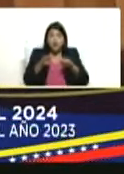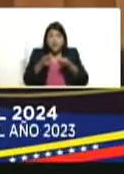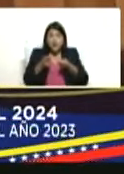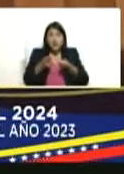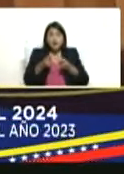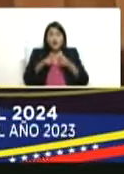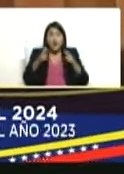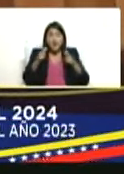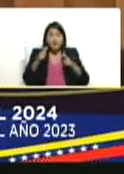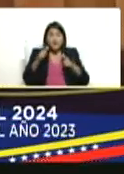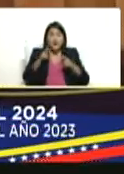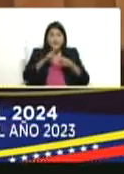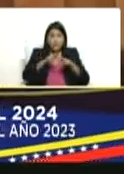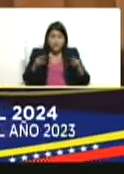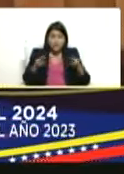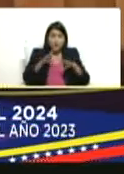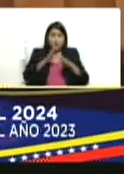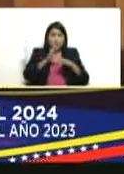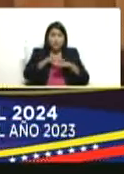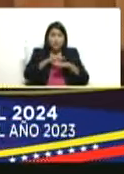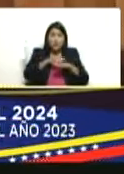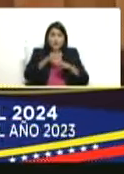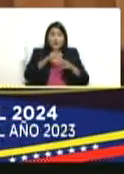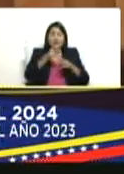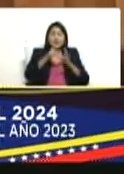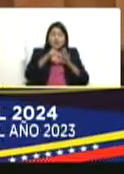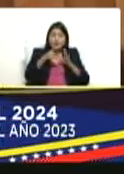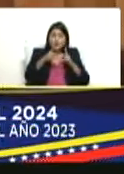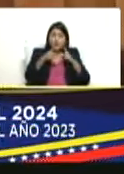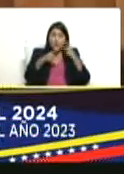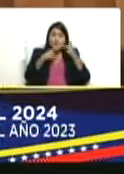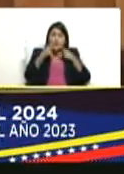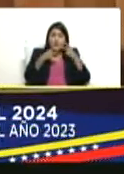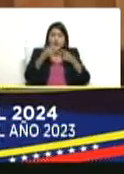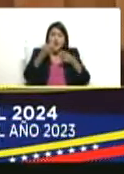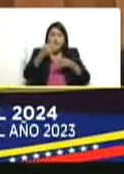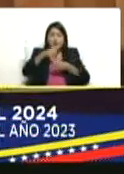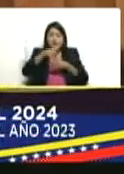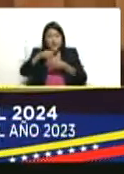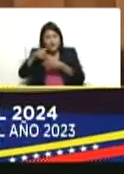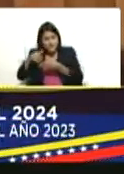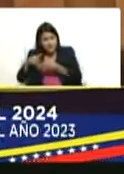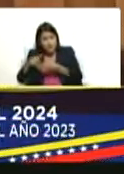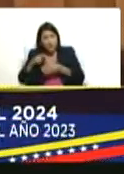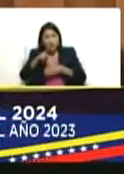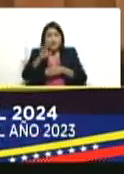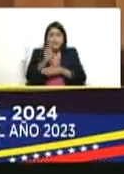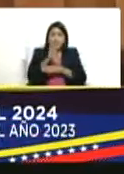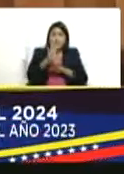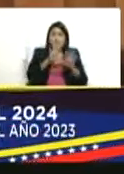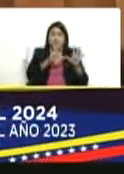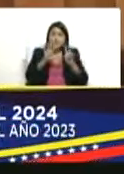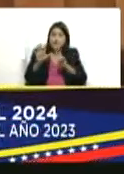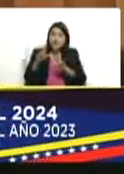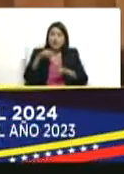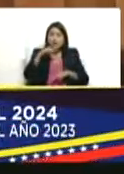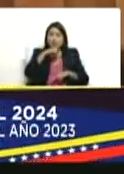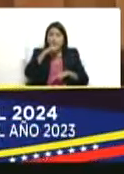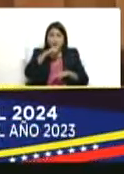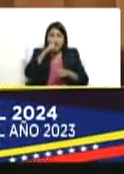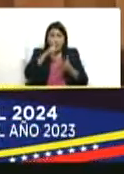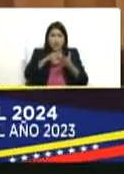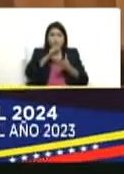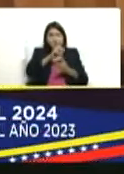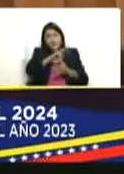En el acuerdo parcial sobre promoción de derechos políticos y garantías electorales para todos, suscrito en Barbados, 17 de octubre